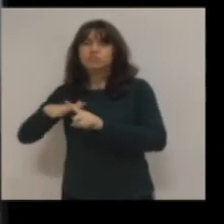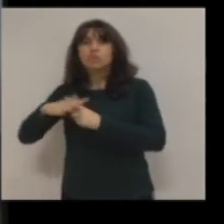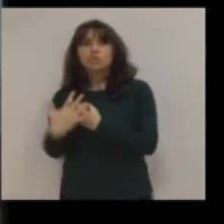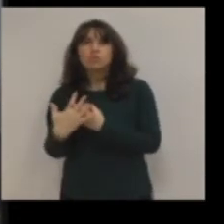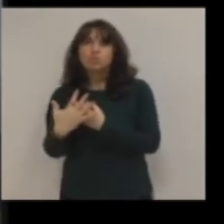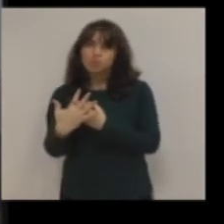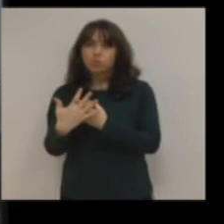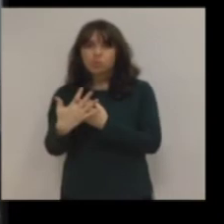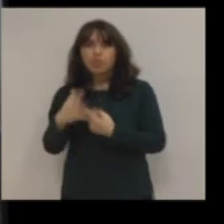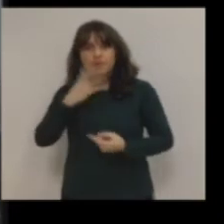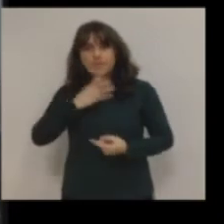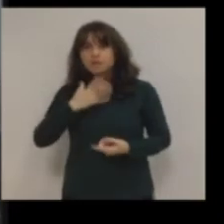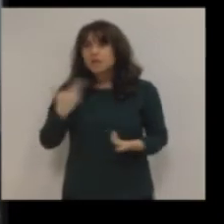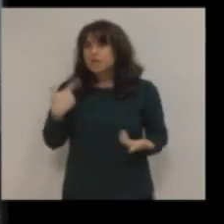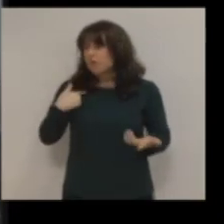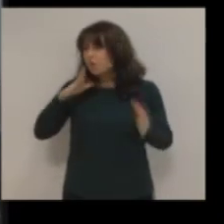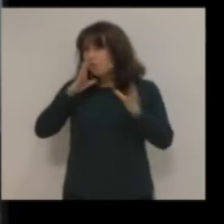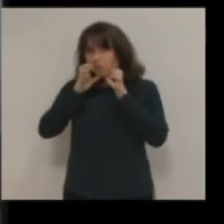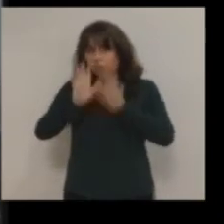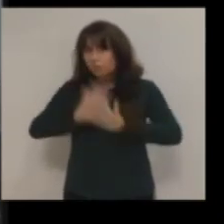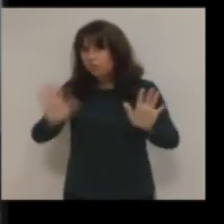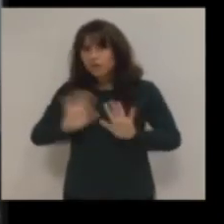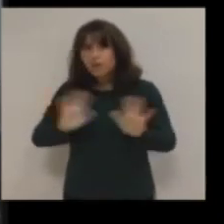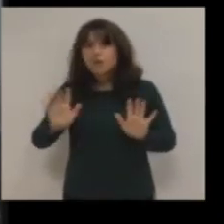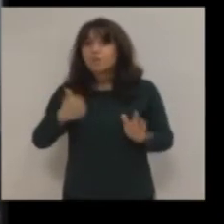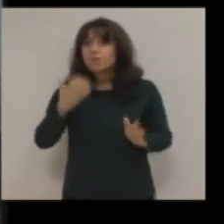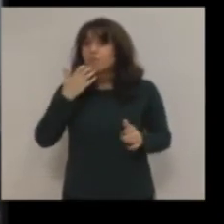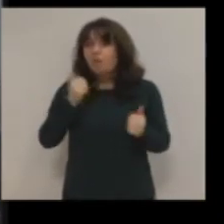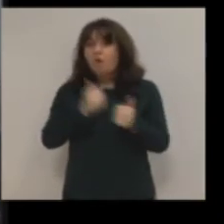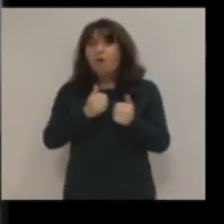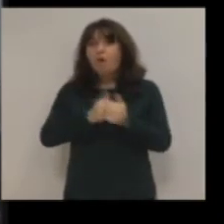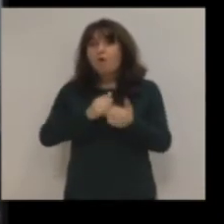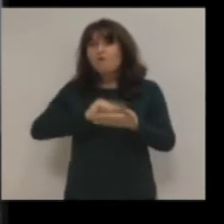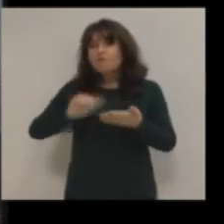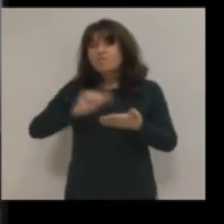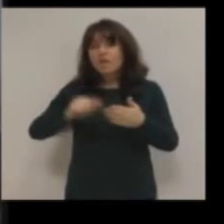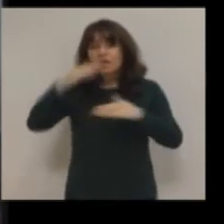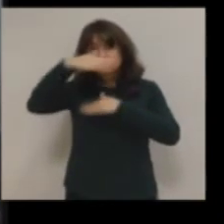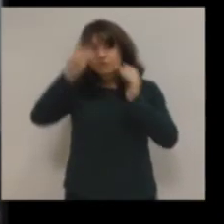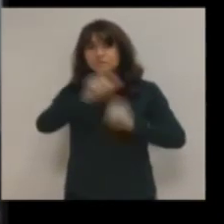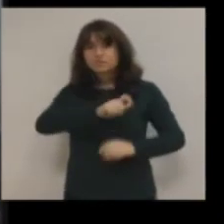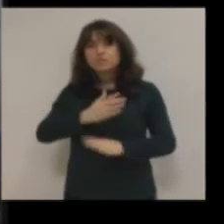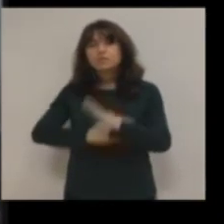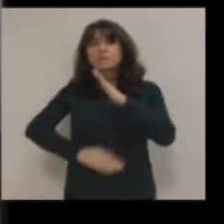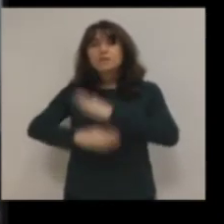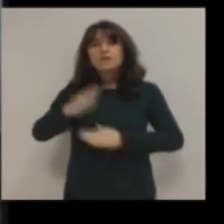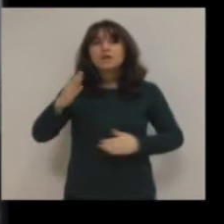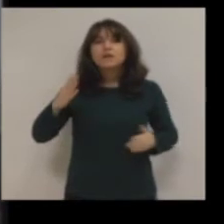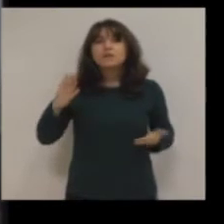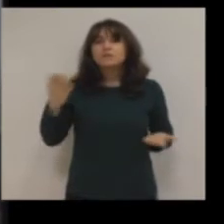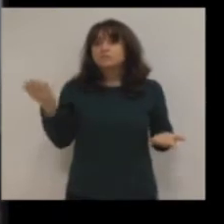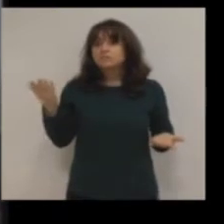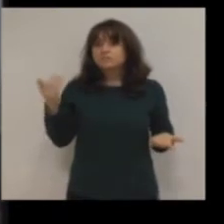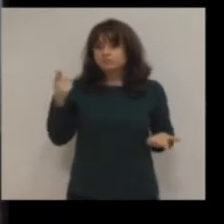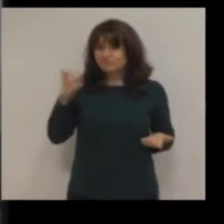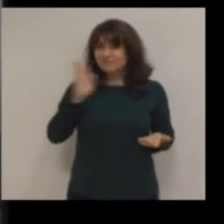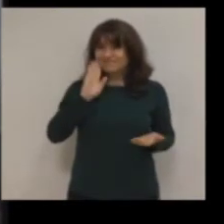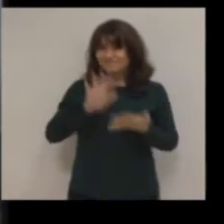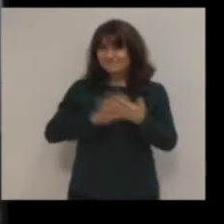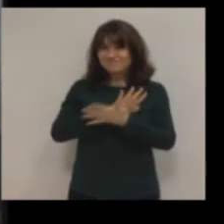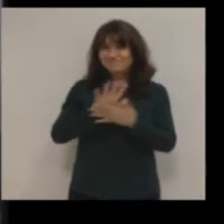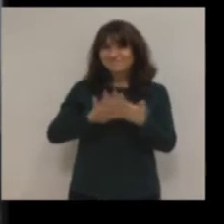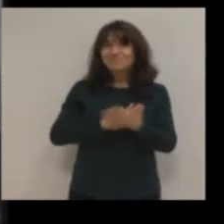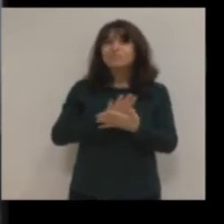situaciones dramáticas y de desastre. La Oficina de Atención a las Personas con Discapacidad que tú